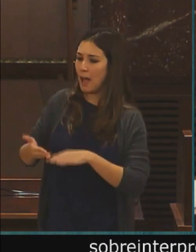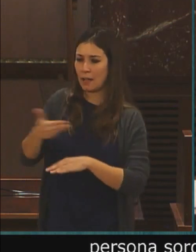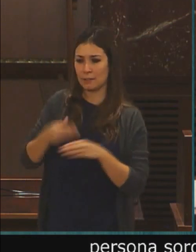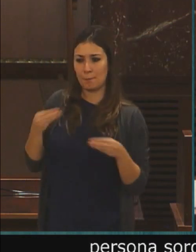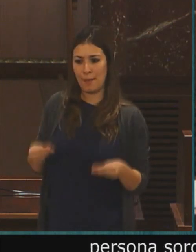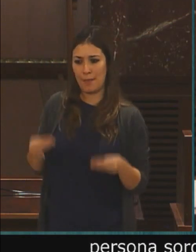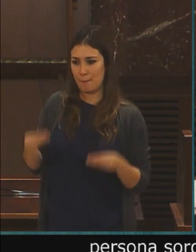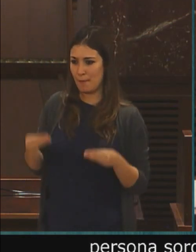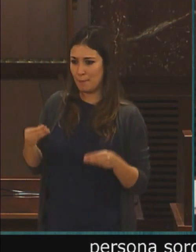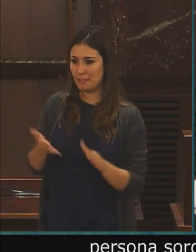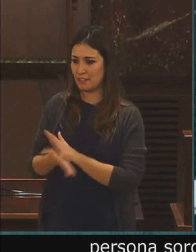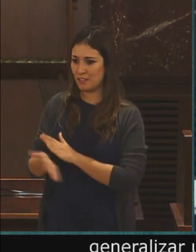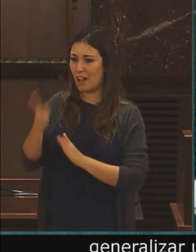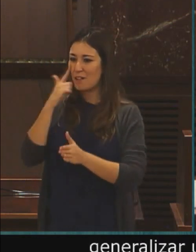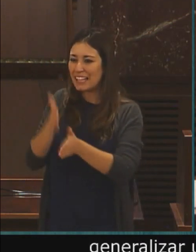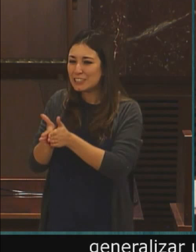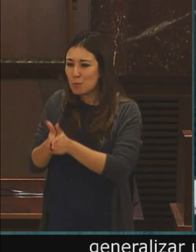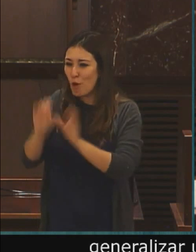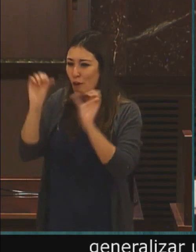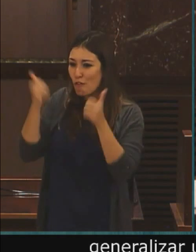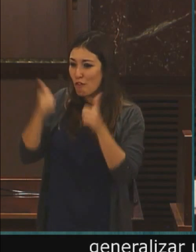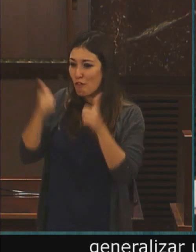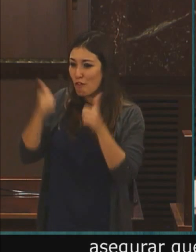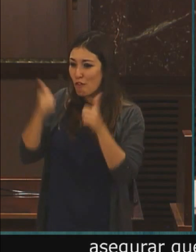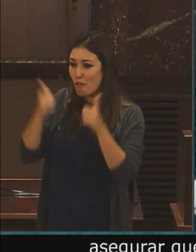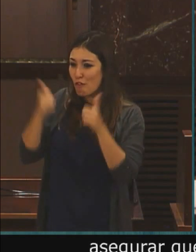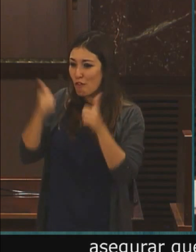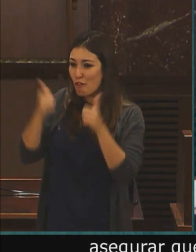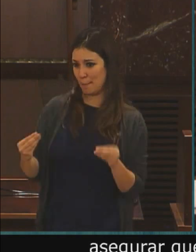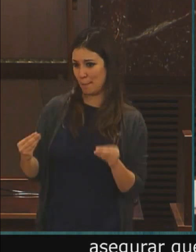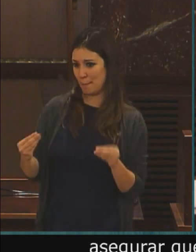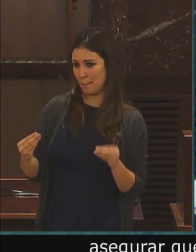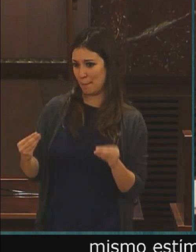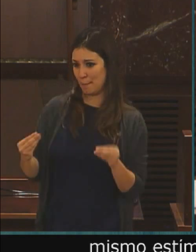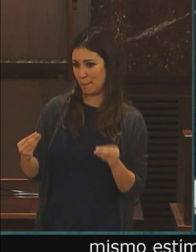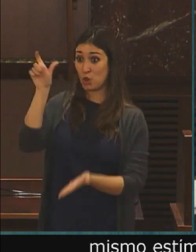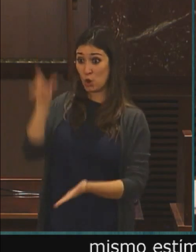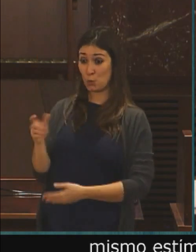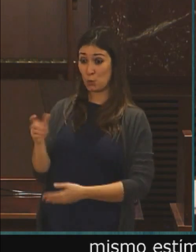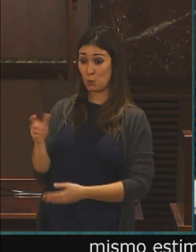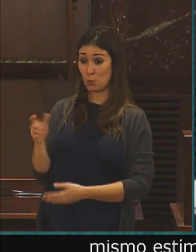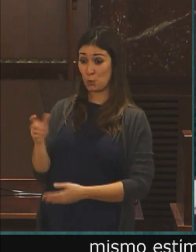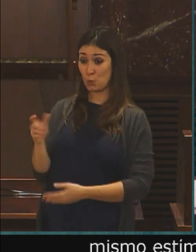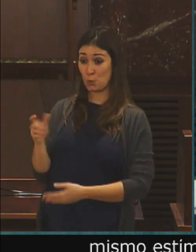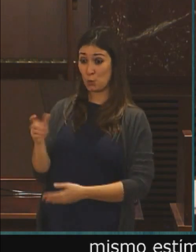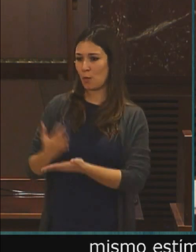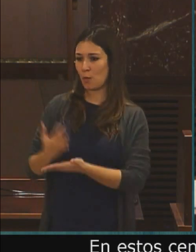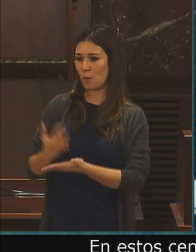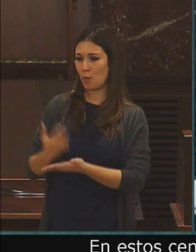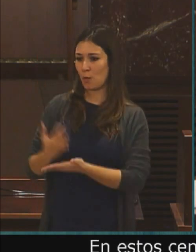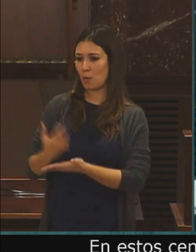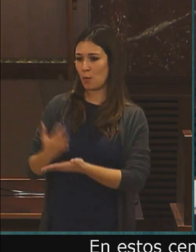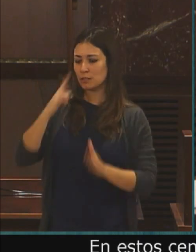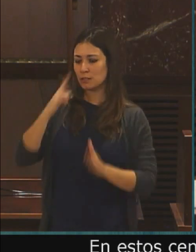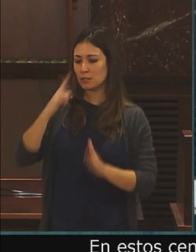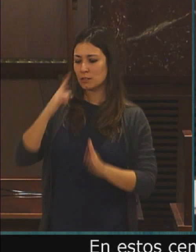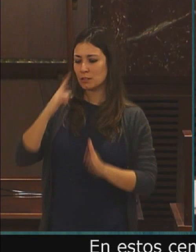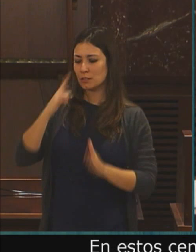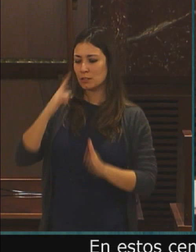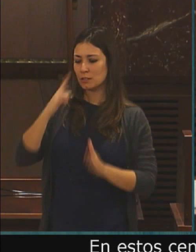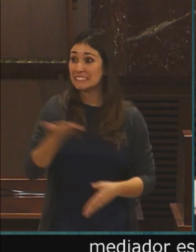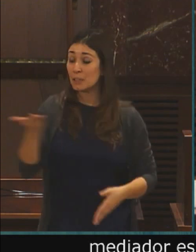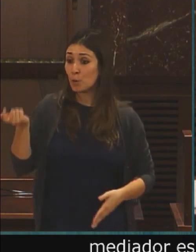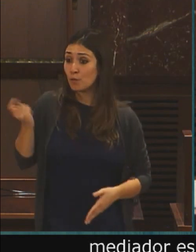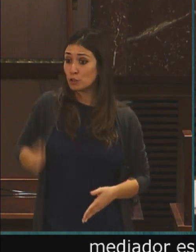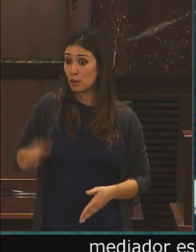asegurar que se produce ante el mismo estímulo y de forma repetida. En estos centros, la figura del mediador es el modelo de cómo deben trabajar el resto de